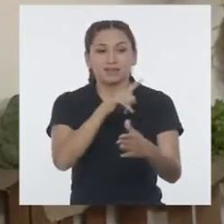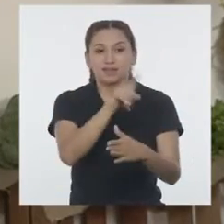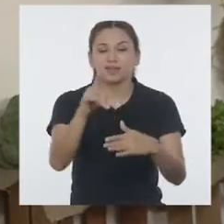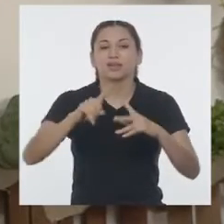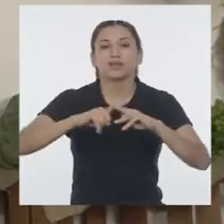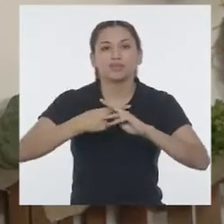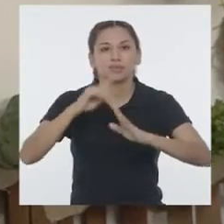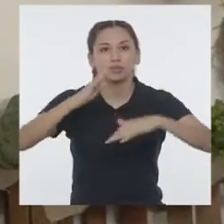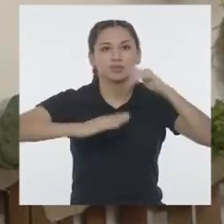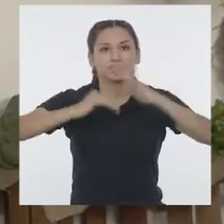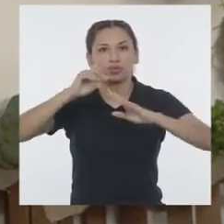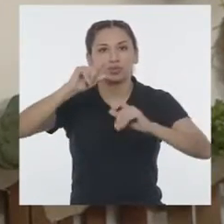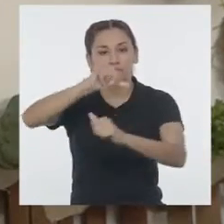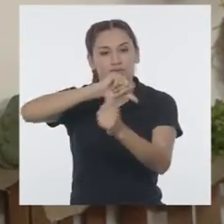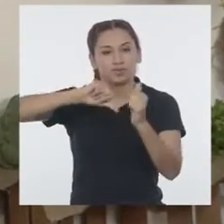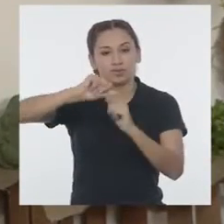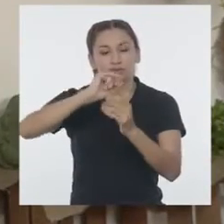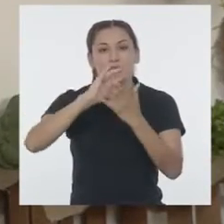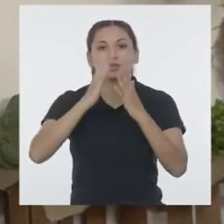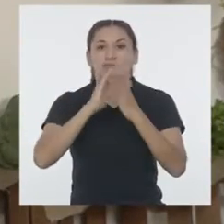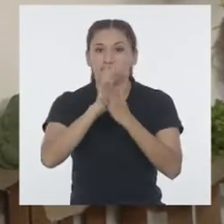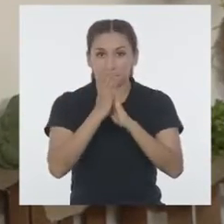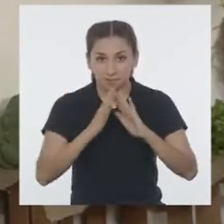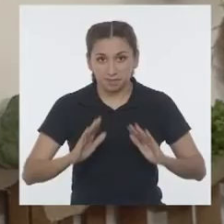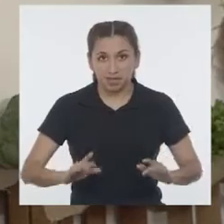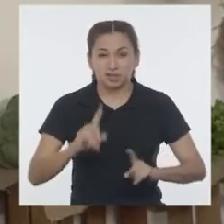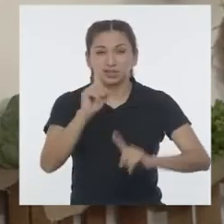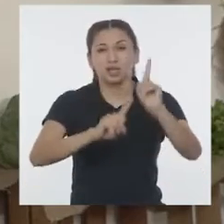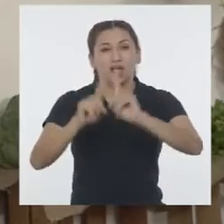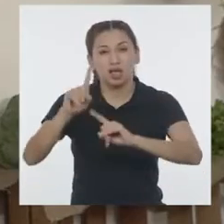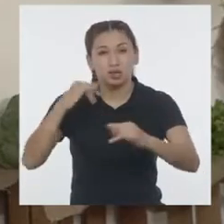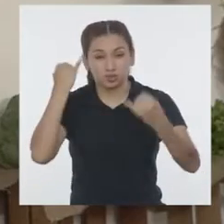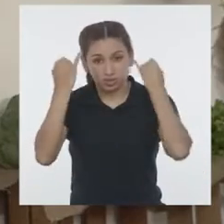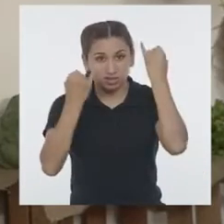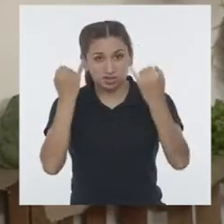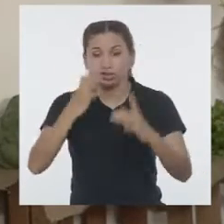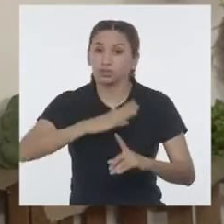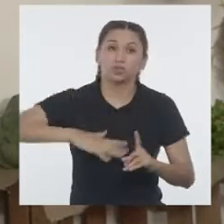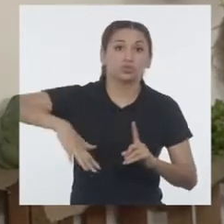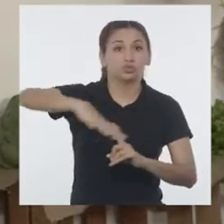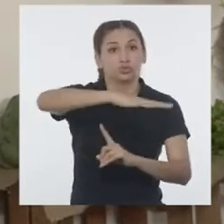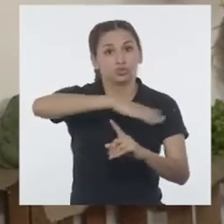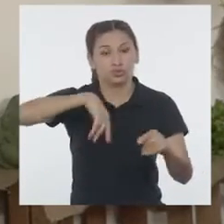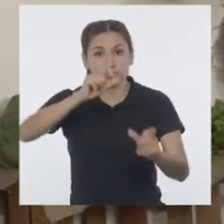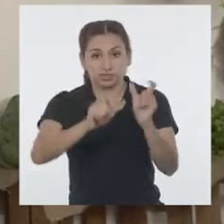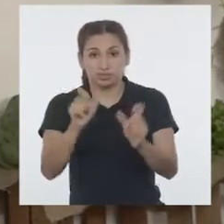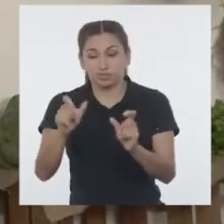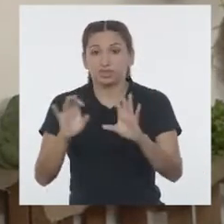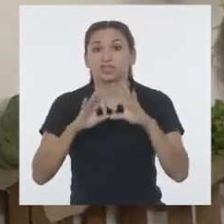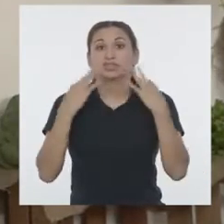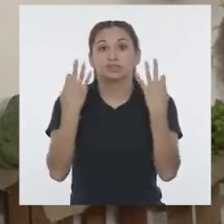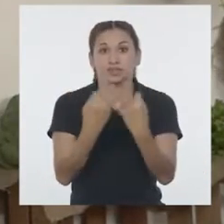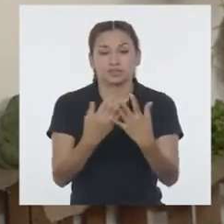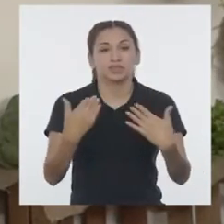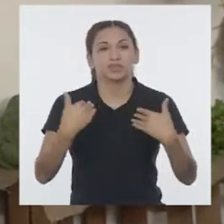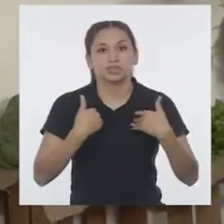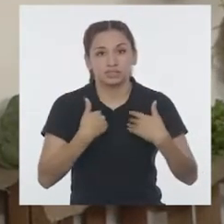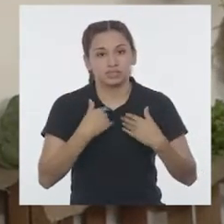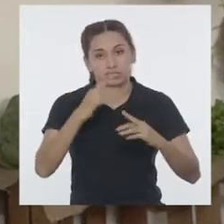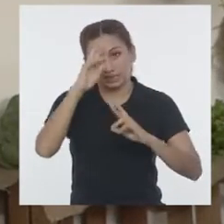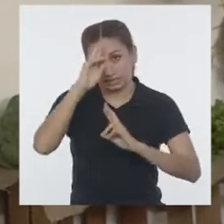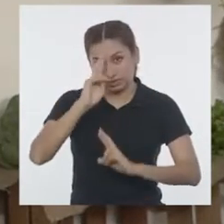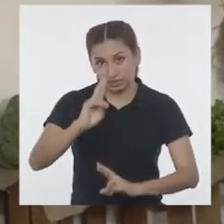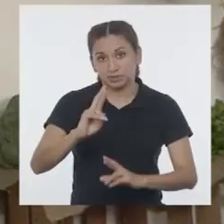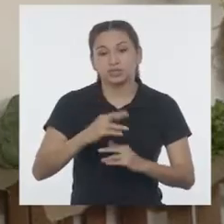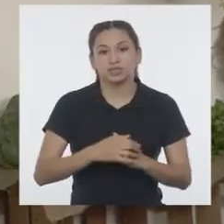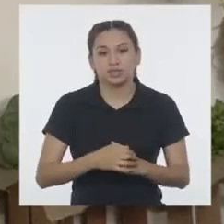les permitan construir una convivencia saludable, hay algunas ideas que todos los integrantes de la familia debemos